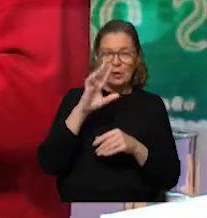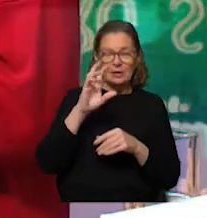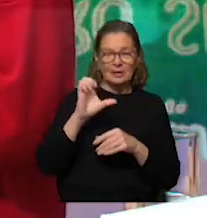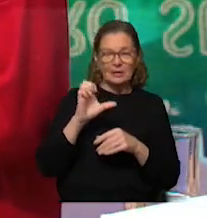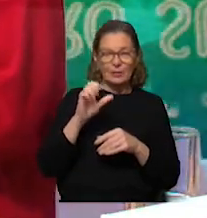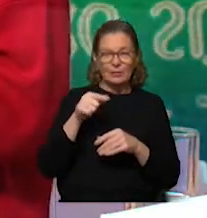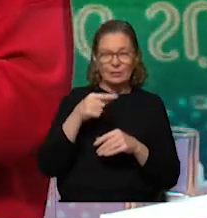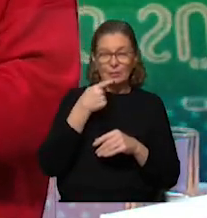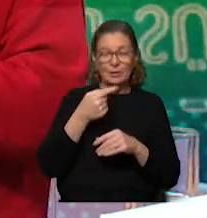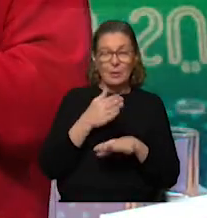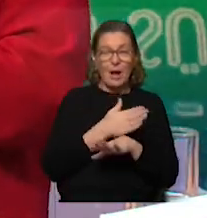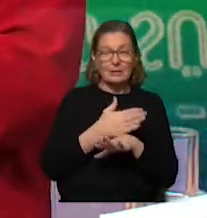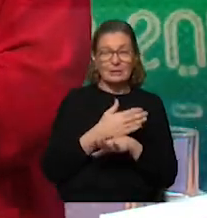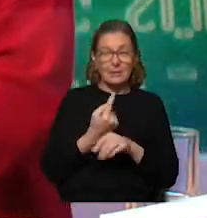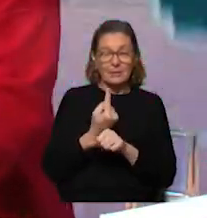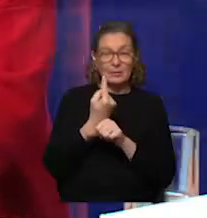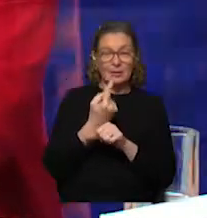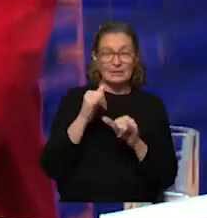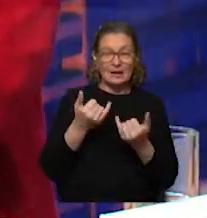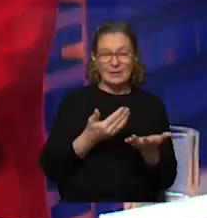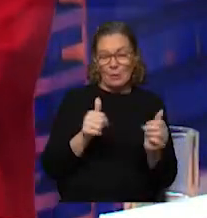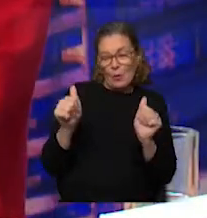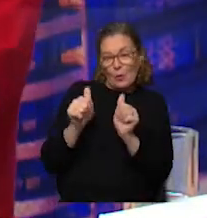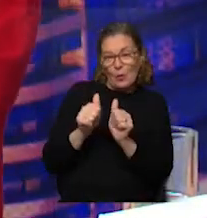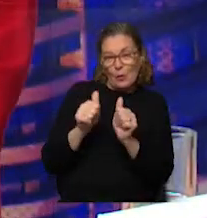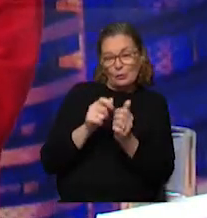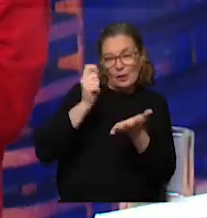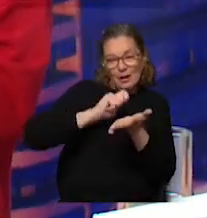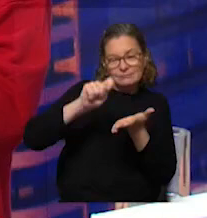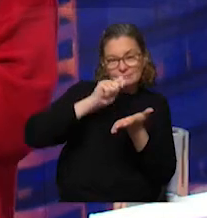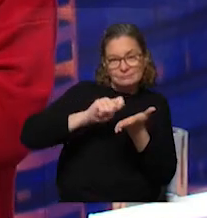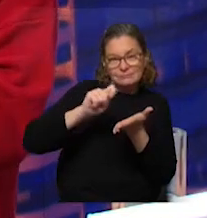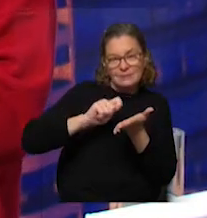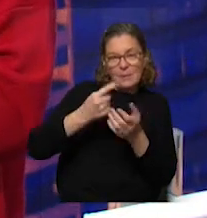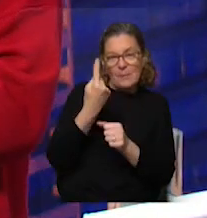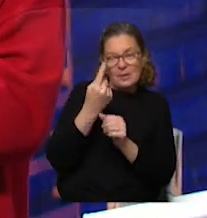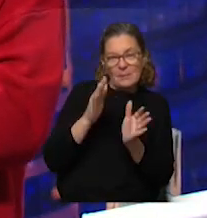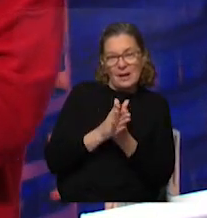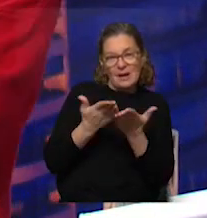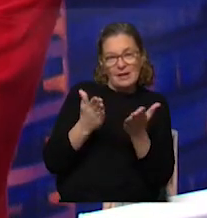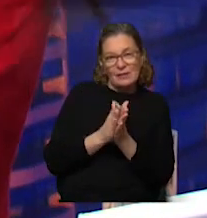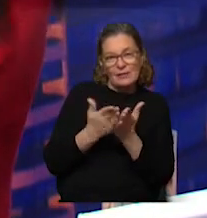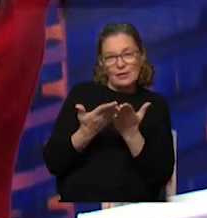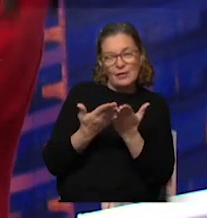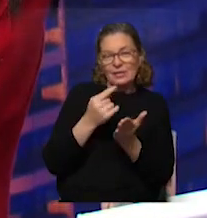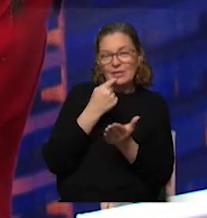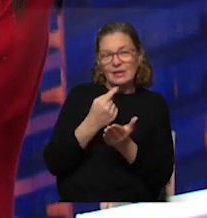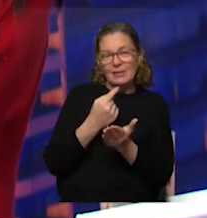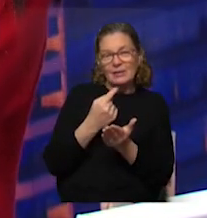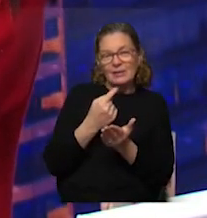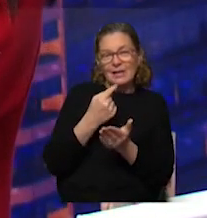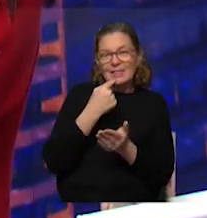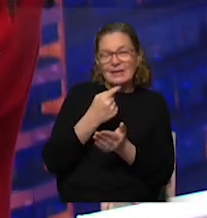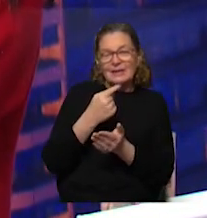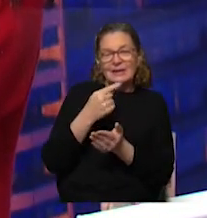bueno Y como lo prometimos al principio del programa ya estamos con ella con la autora de este su primer libro en Soledad digamos que se llama dicen